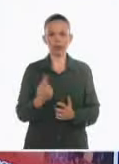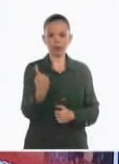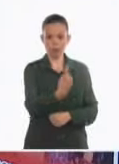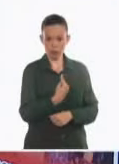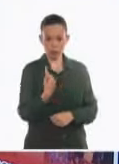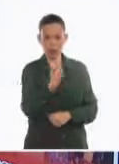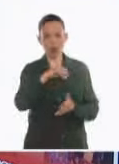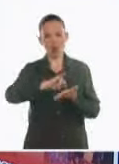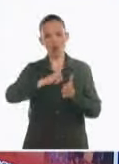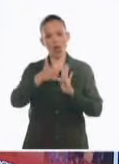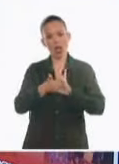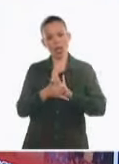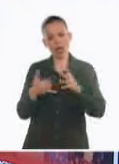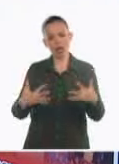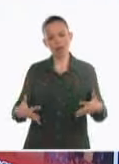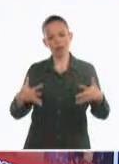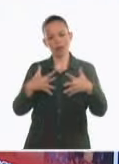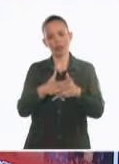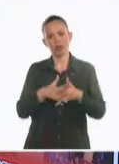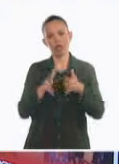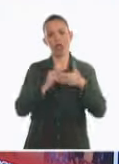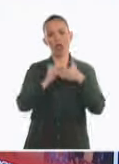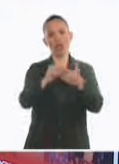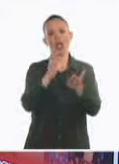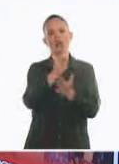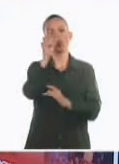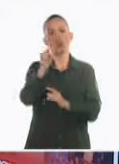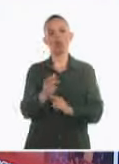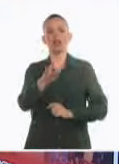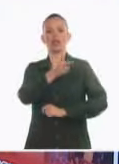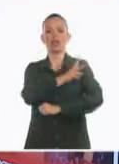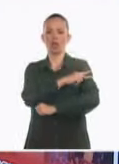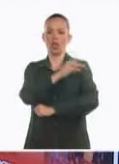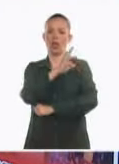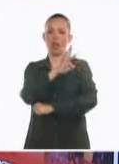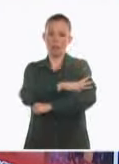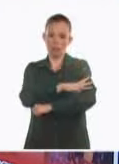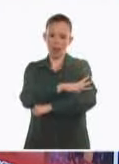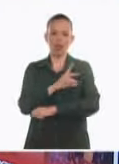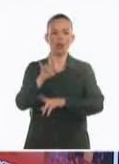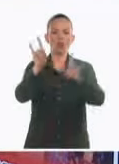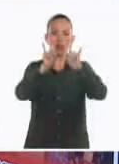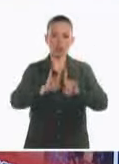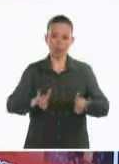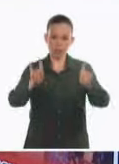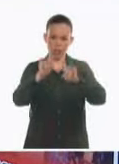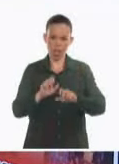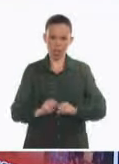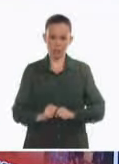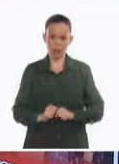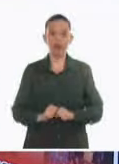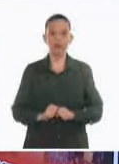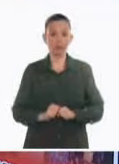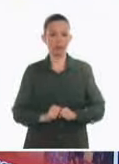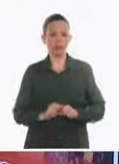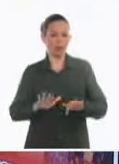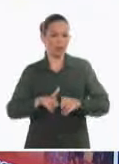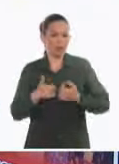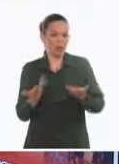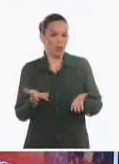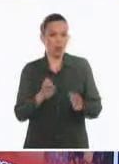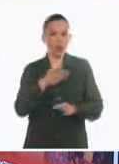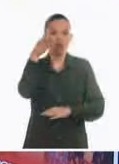líderes estudiantiles que tenemos hoy en nuestras secundarias en nuestros preuniversitarios en la universidad que también no solo pueden el día de mañana